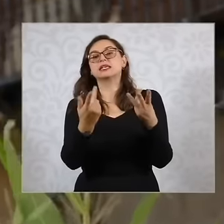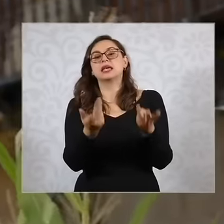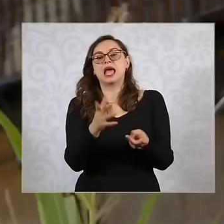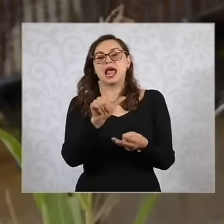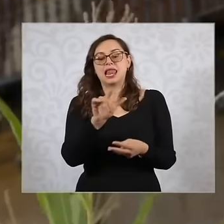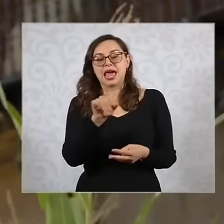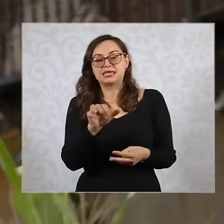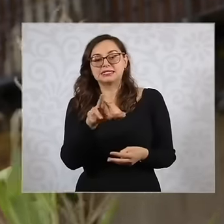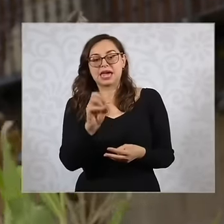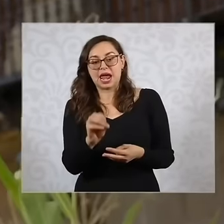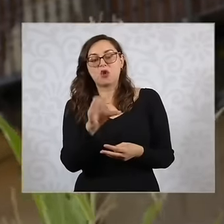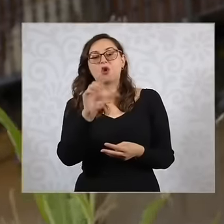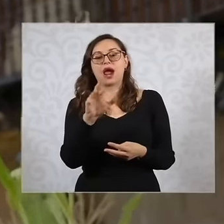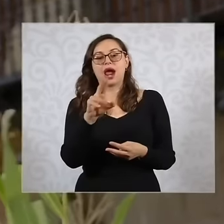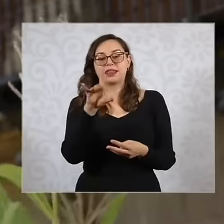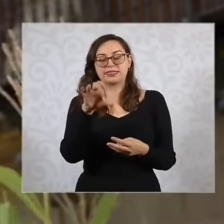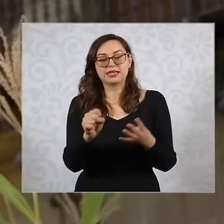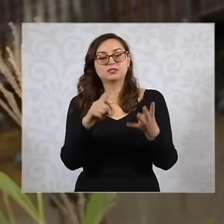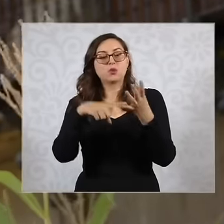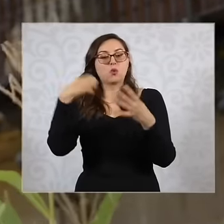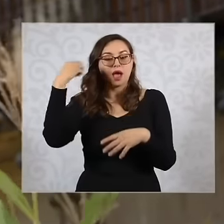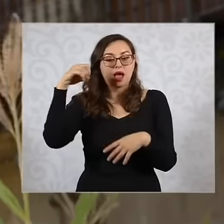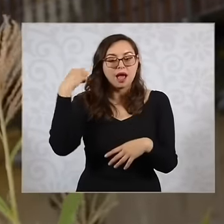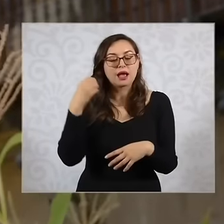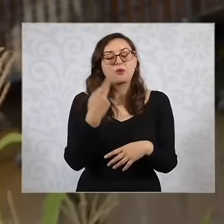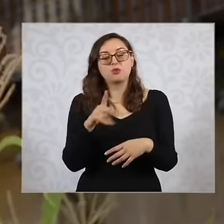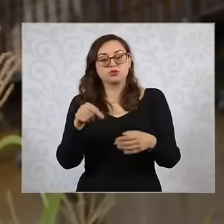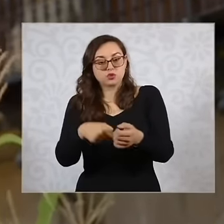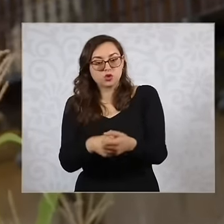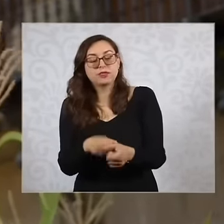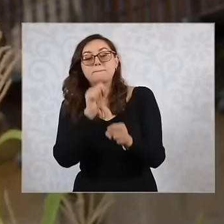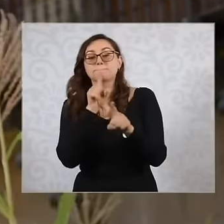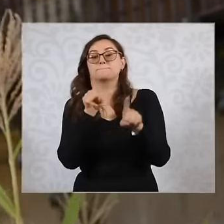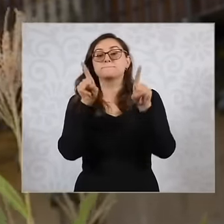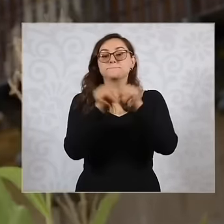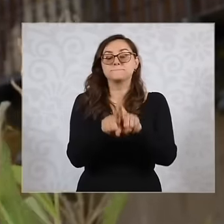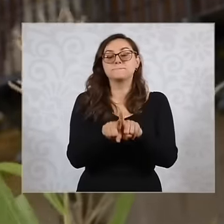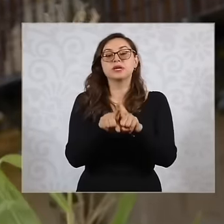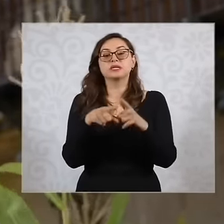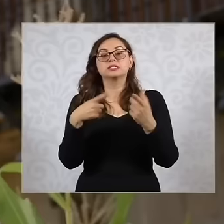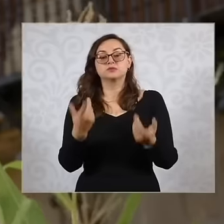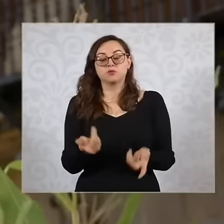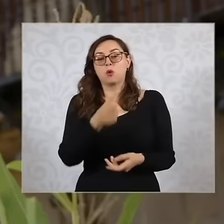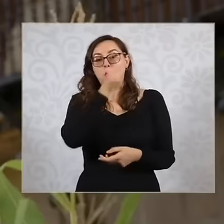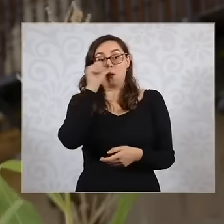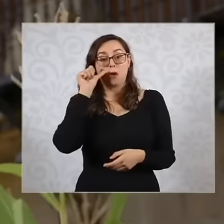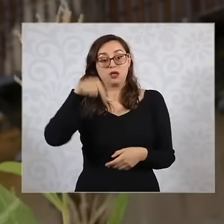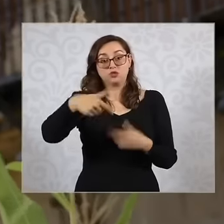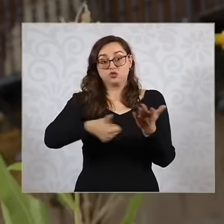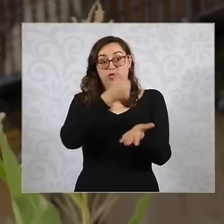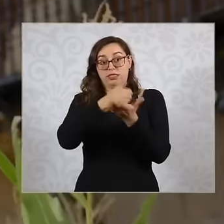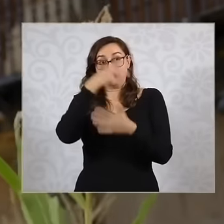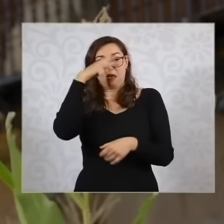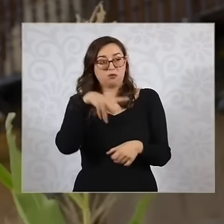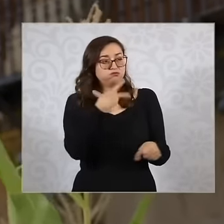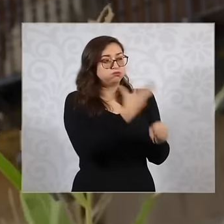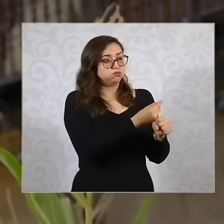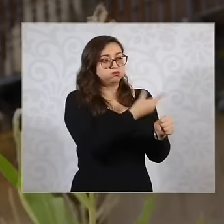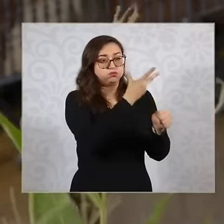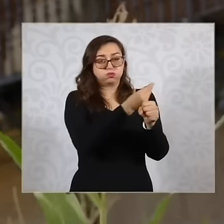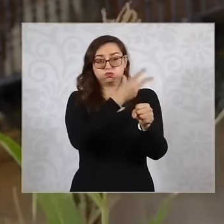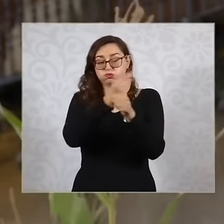Cárdenas, Puerto Escondido y la remodelación del Aeropuerto Internacional Benito Juárez en la Ciudad de